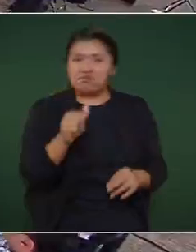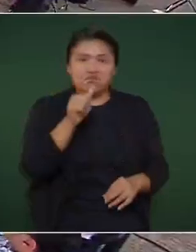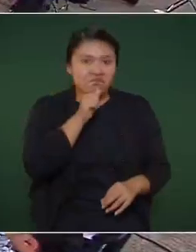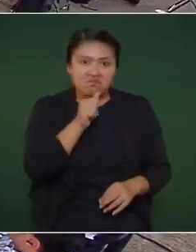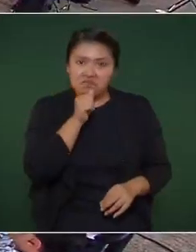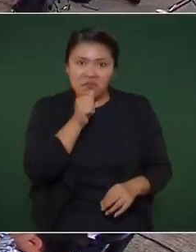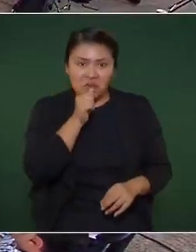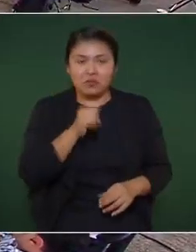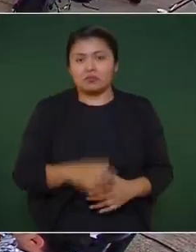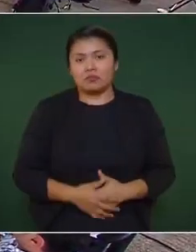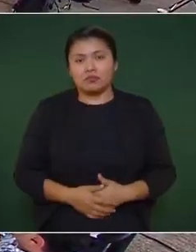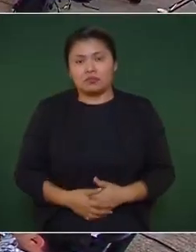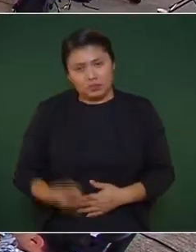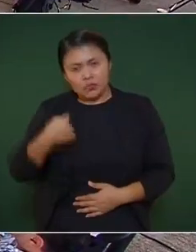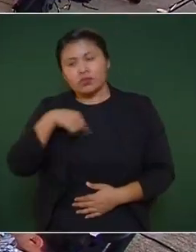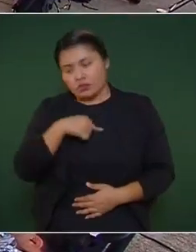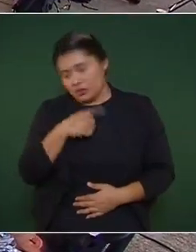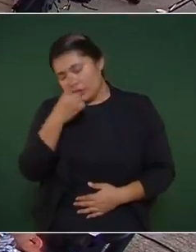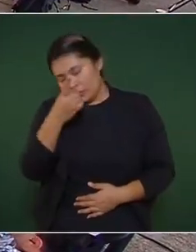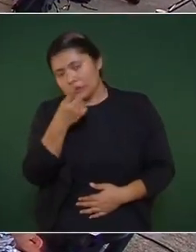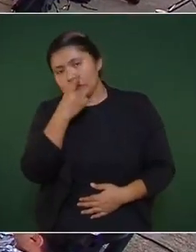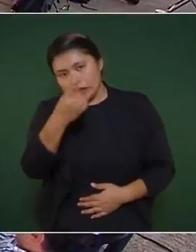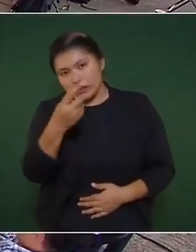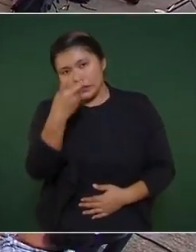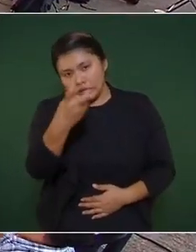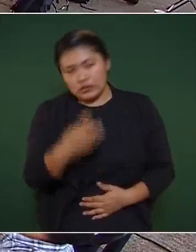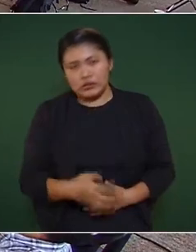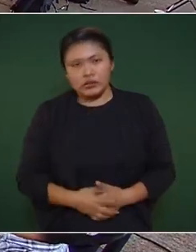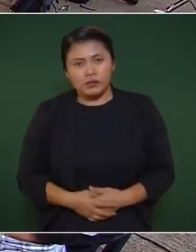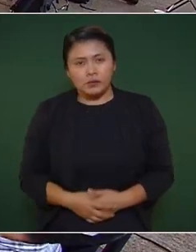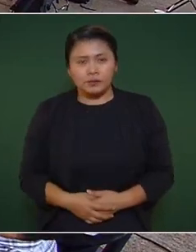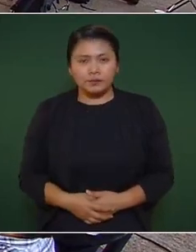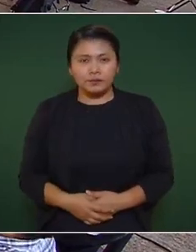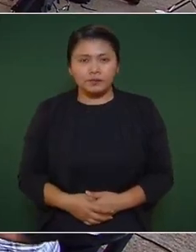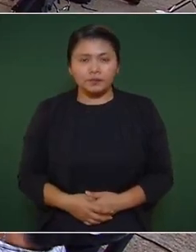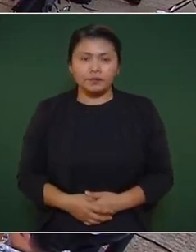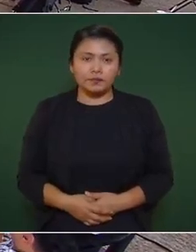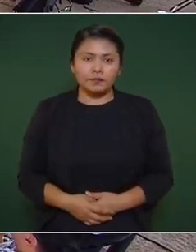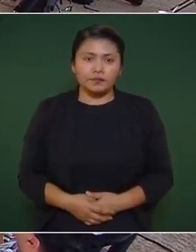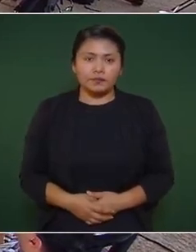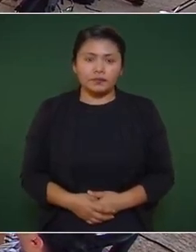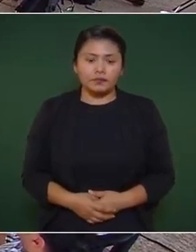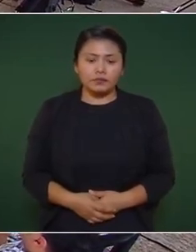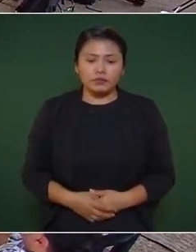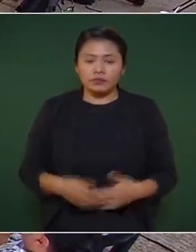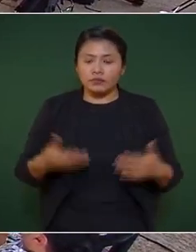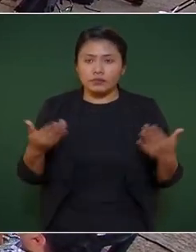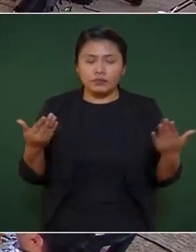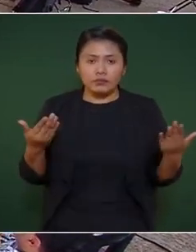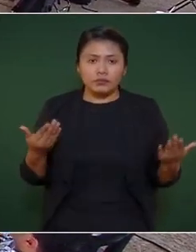que queríamos decir. Y bueno, han estado, ¿sí?, los